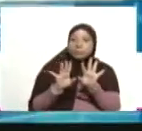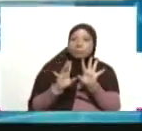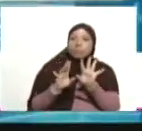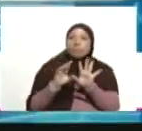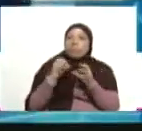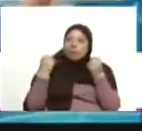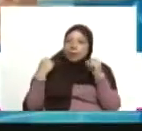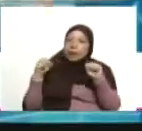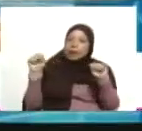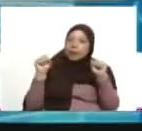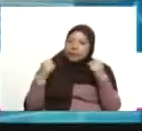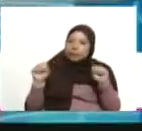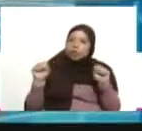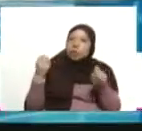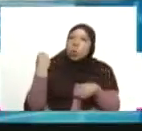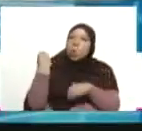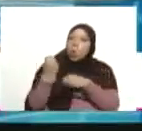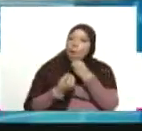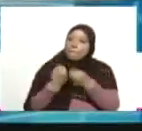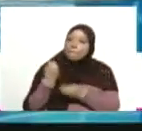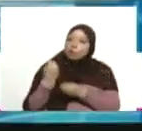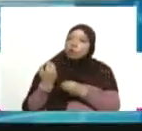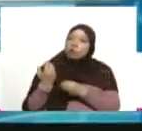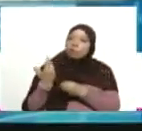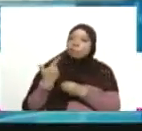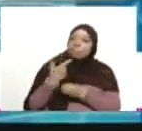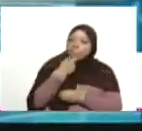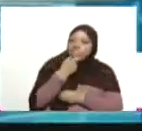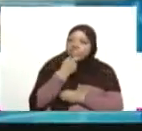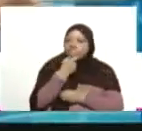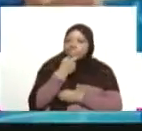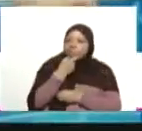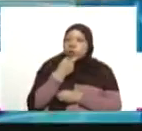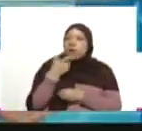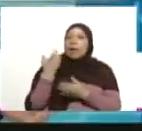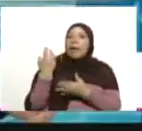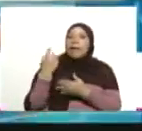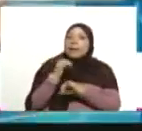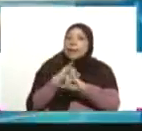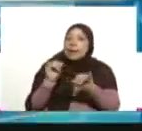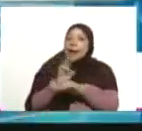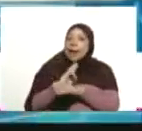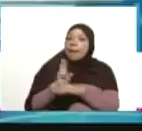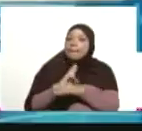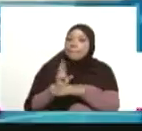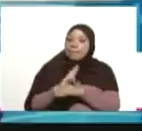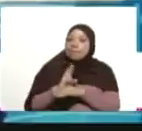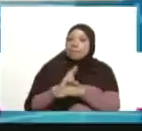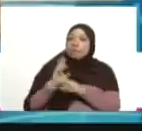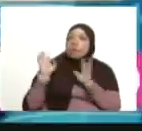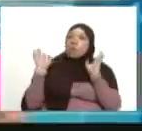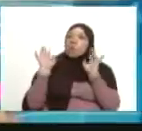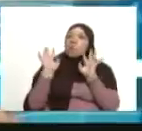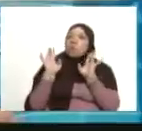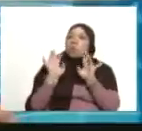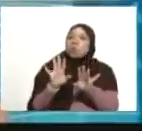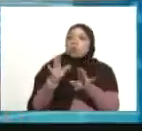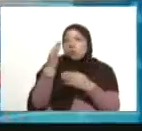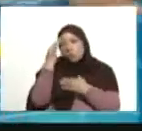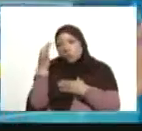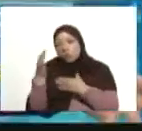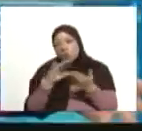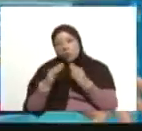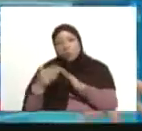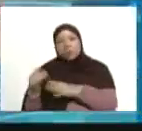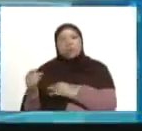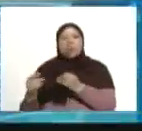a practicar para ver cómo es que pasaba eso y sin duda alguna creo que es un efecto inmediato. Nuestra gente sale y nos saluda en las comunidades,